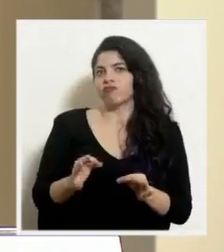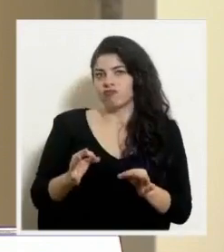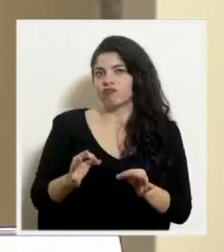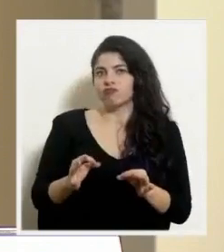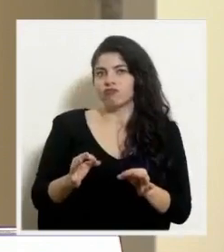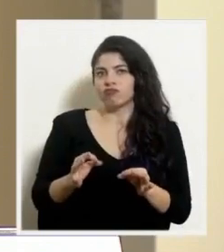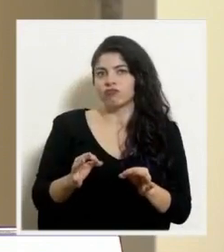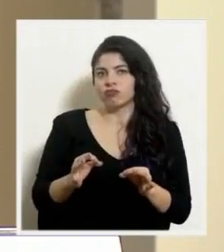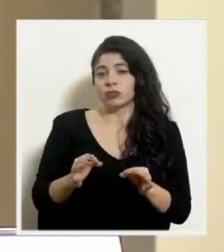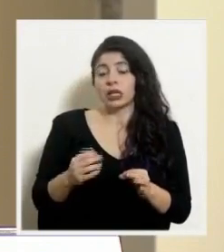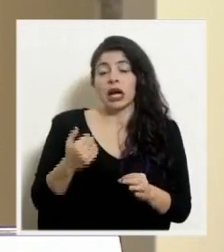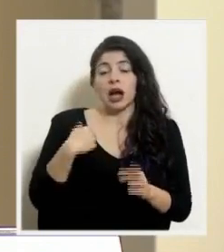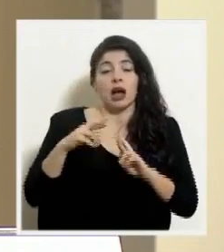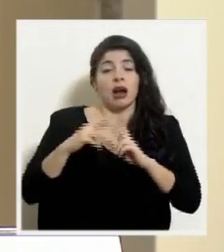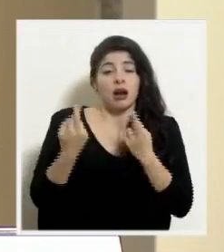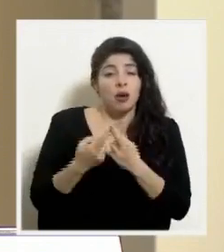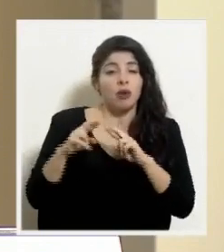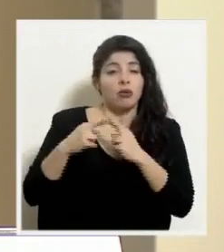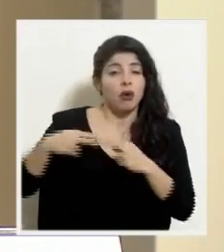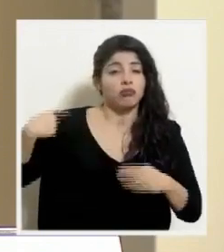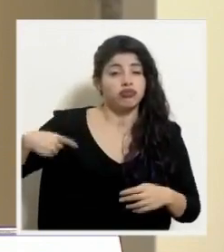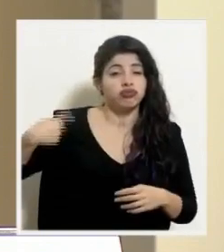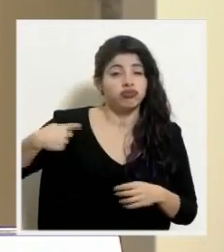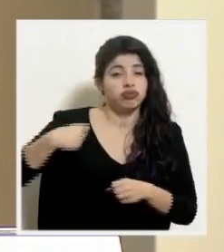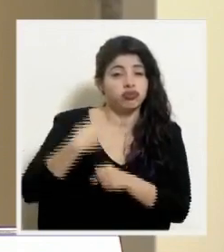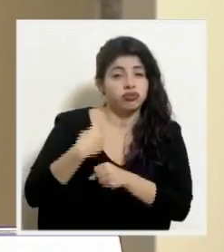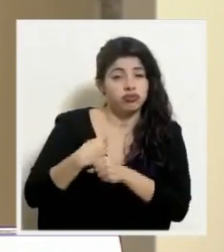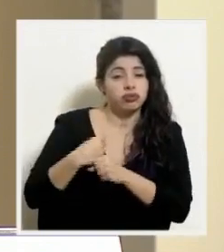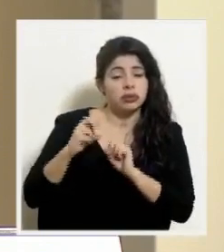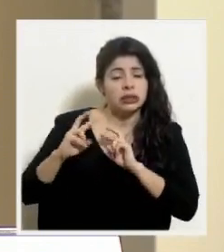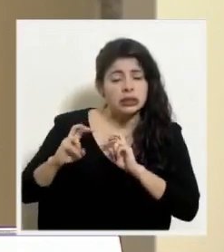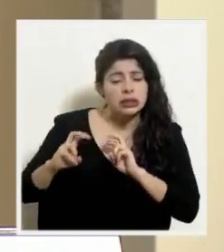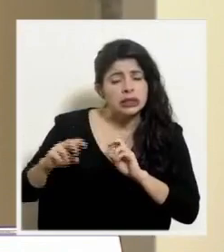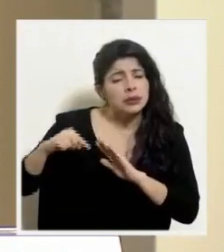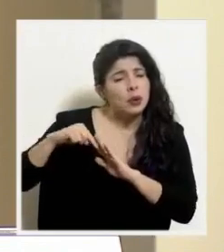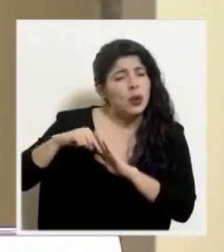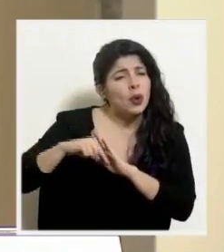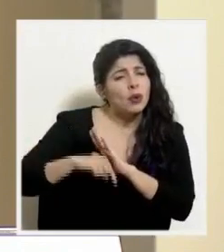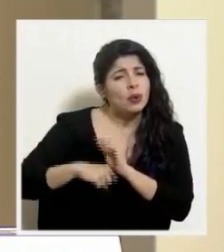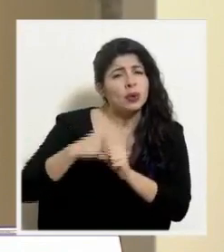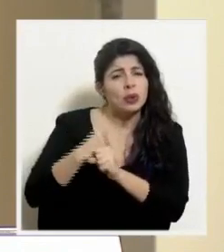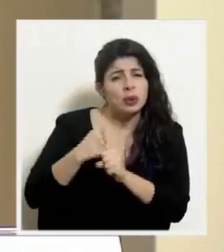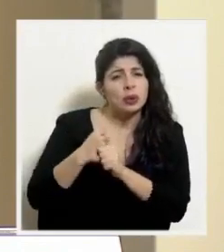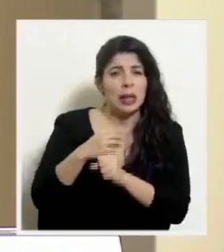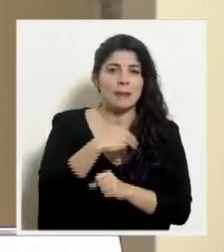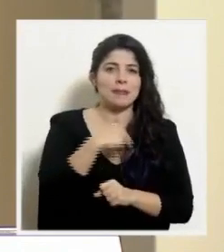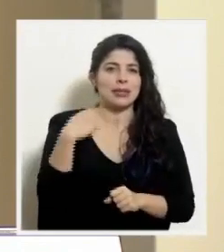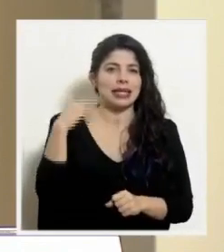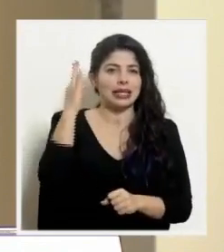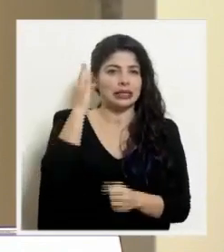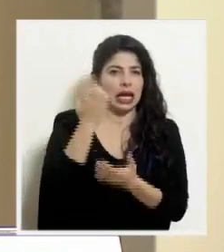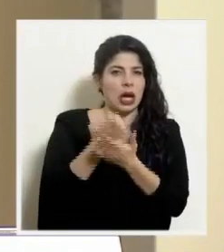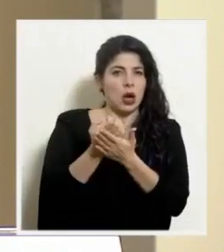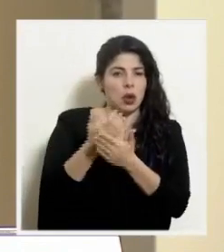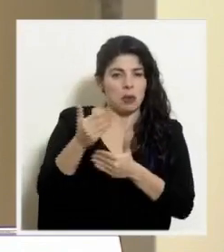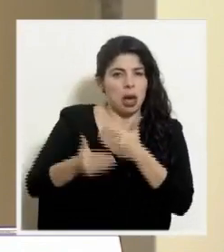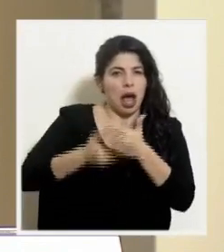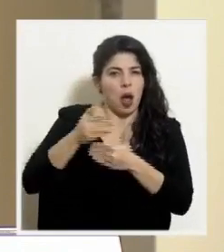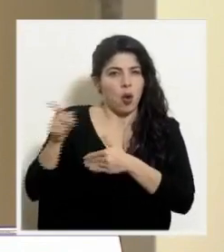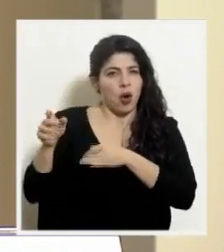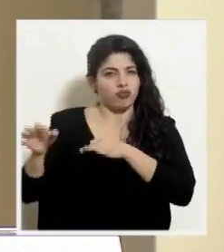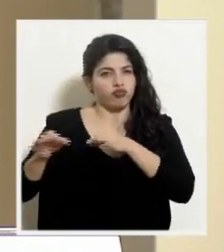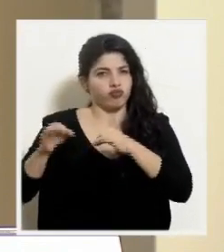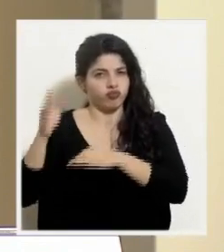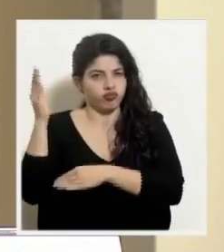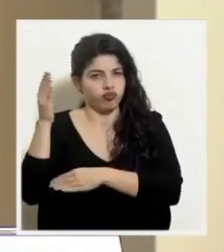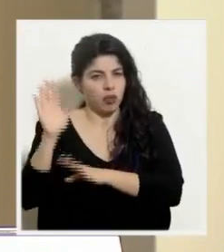bajo varias sesiones de trabajo y un análisis muy profundo que la señora ministra de Economía también nos va a presentar